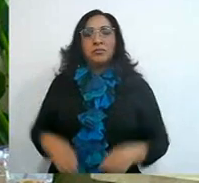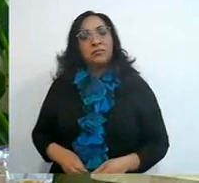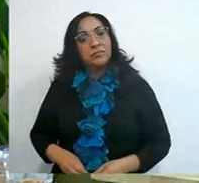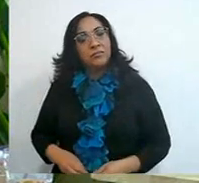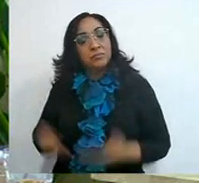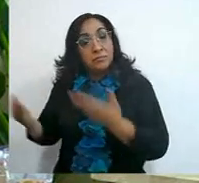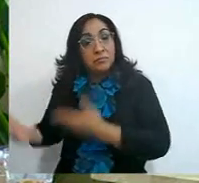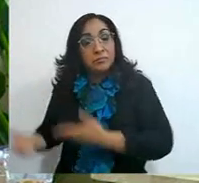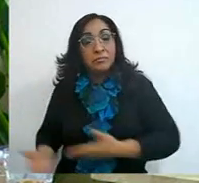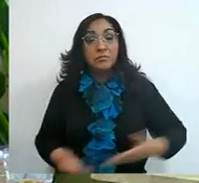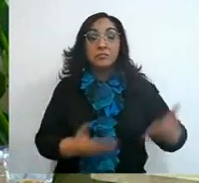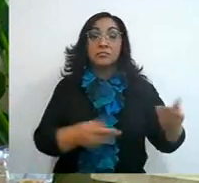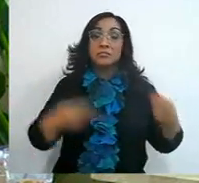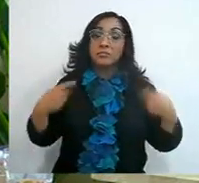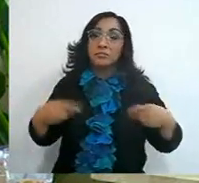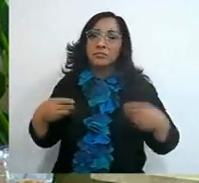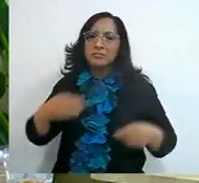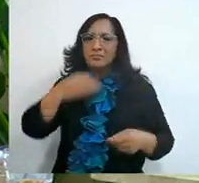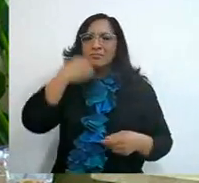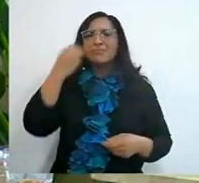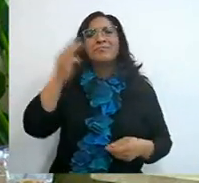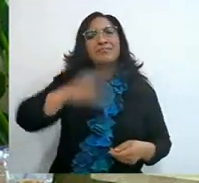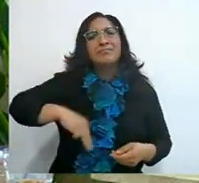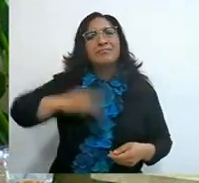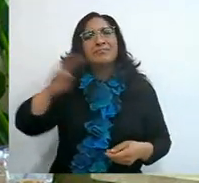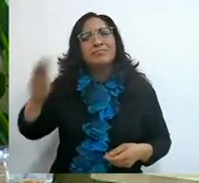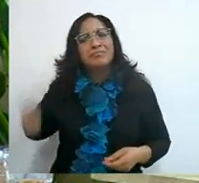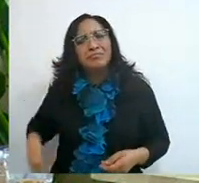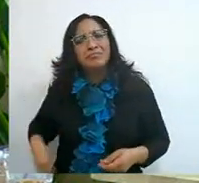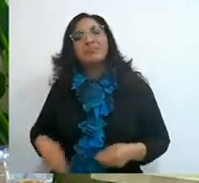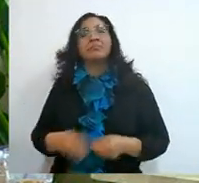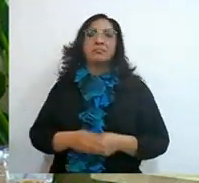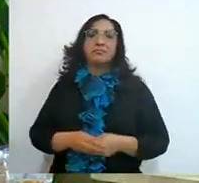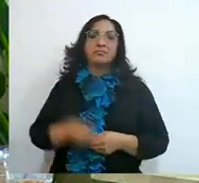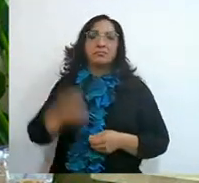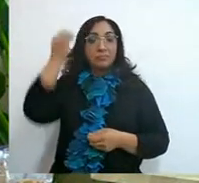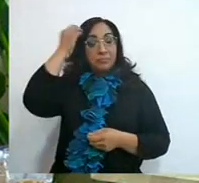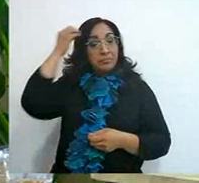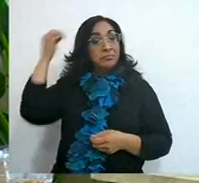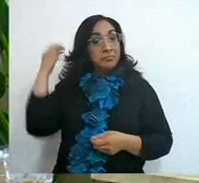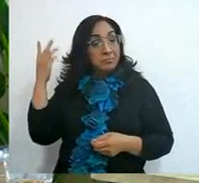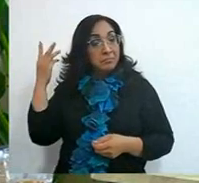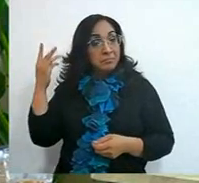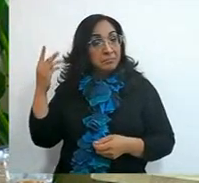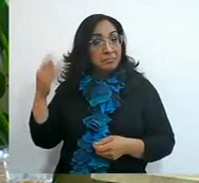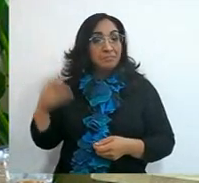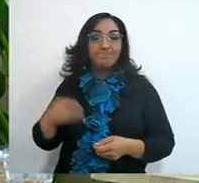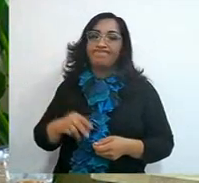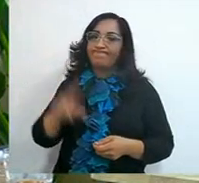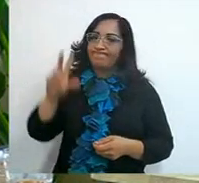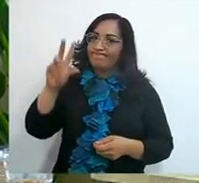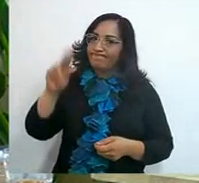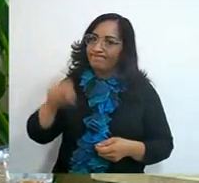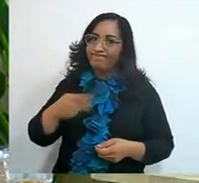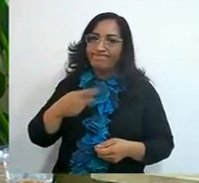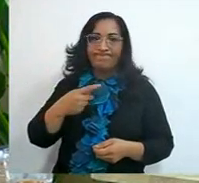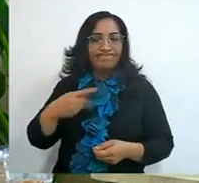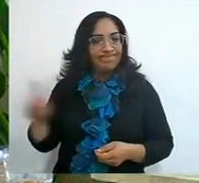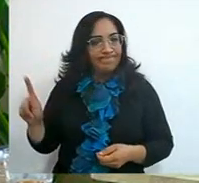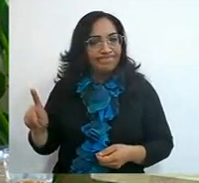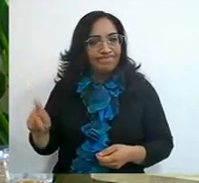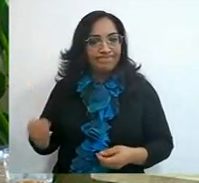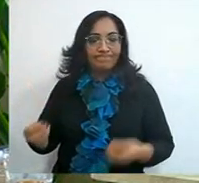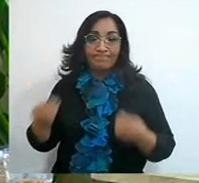¿Llevó a la gente a un suicidio? ¿Ya se olvidó? Por eso hay muchas familias bajo maldición.